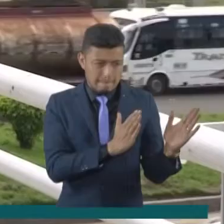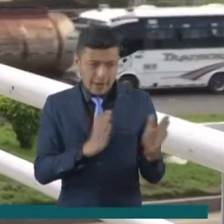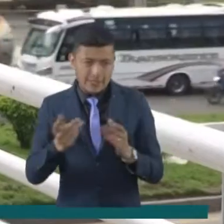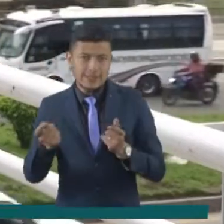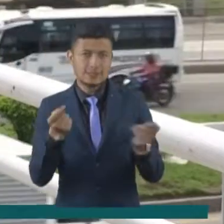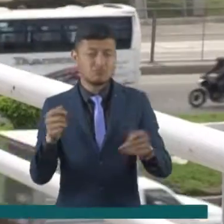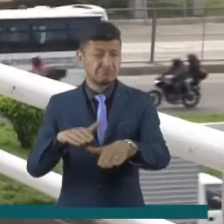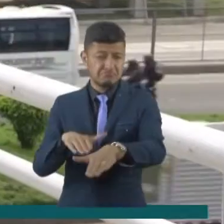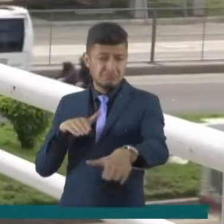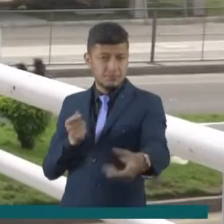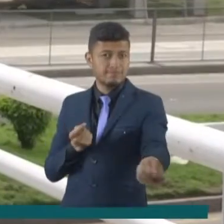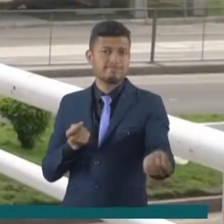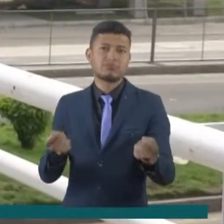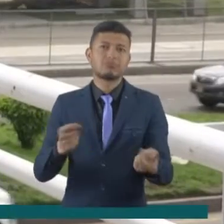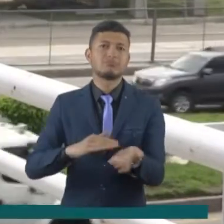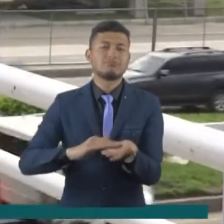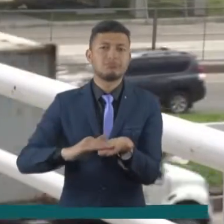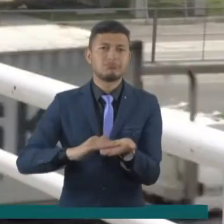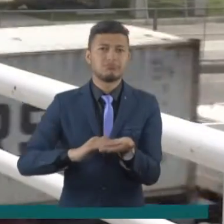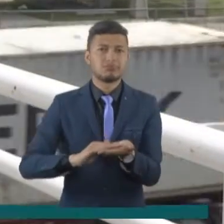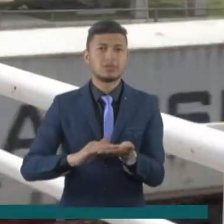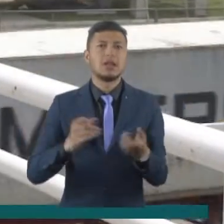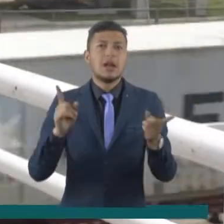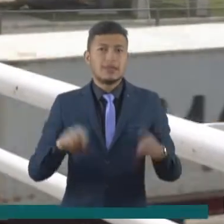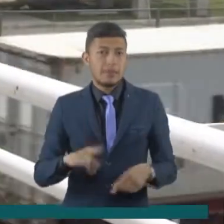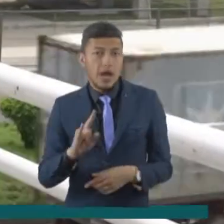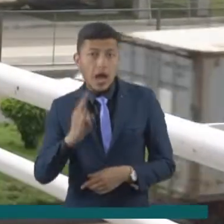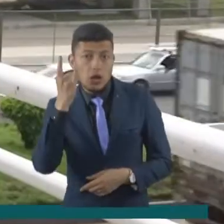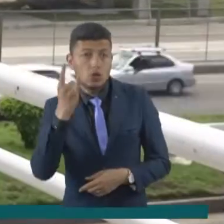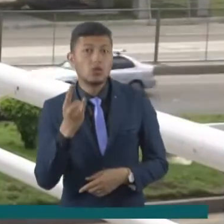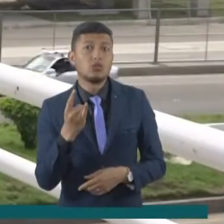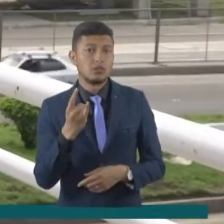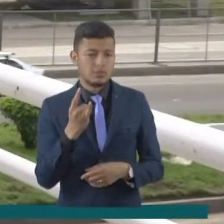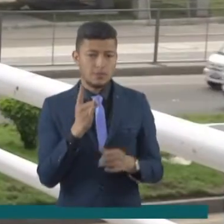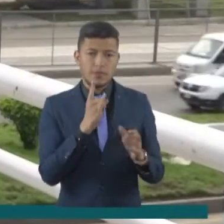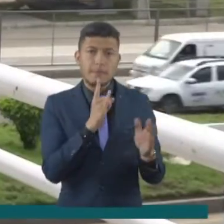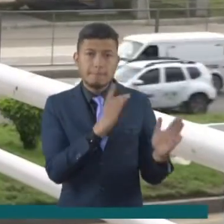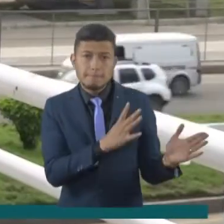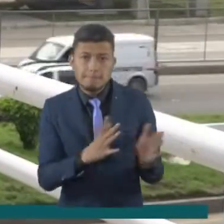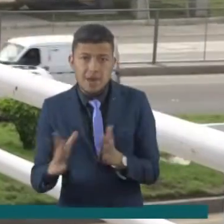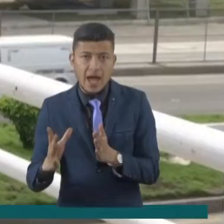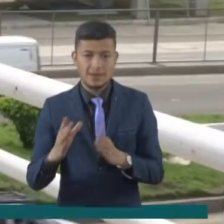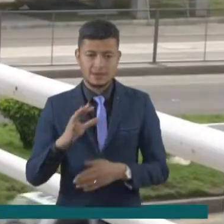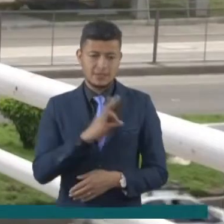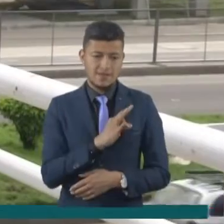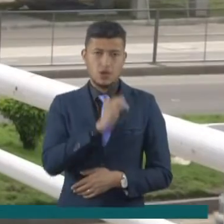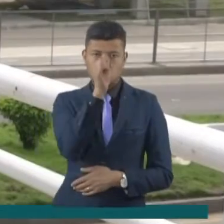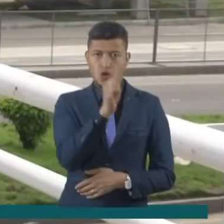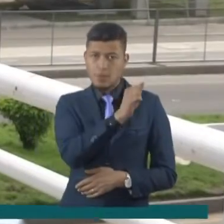están ideando un plan para evitar esta congestión vehicular también cuando se registren los plan